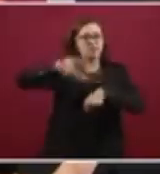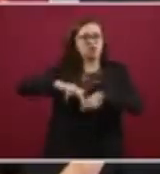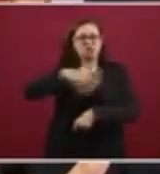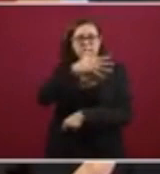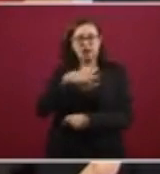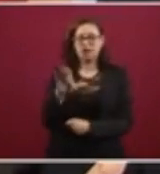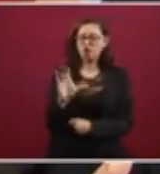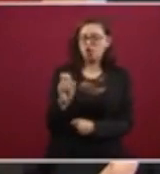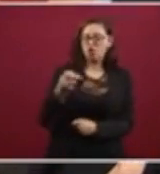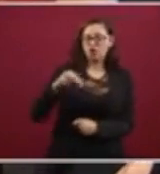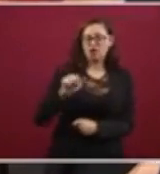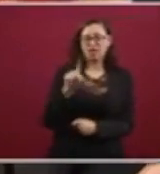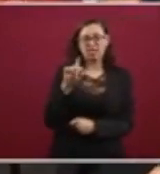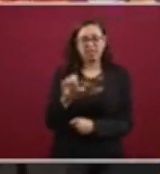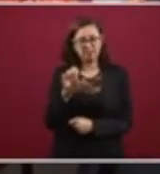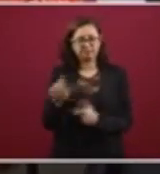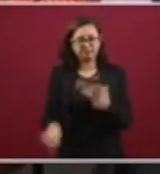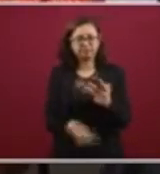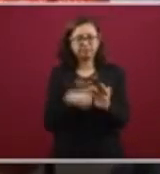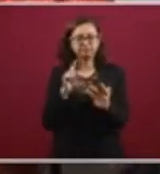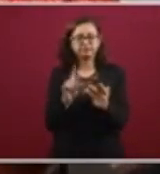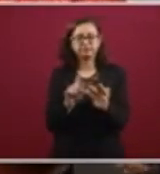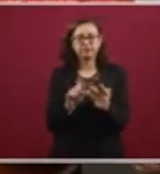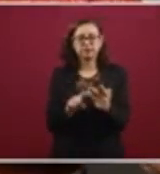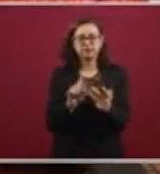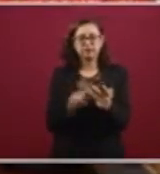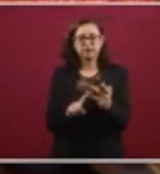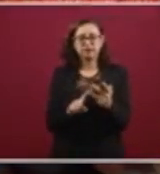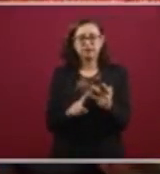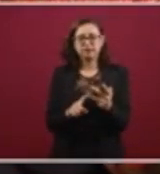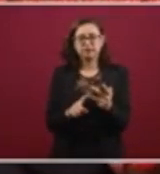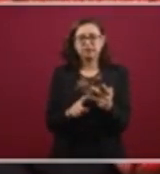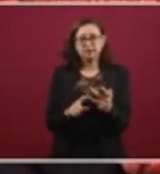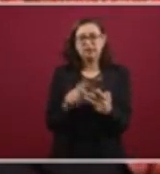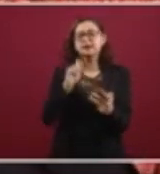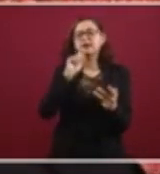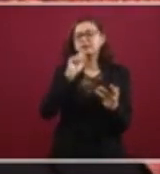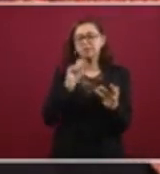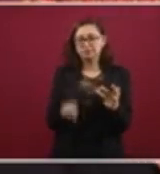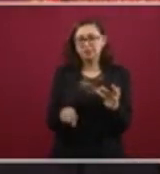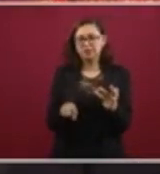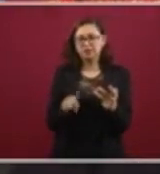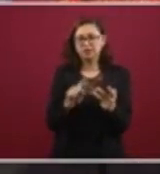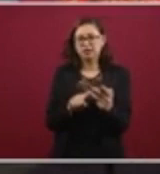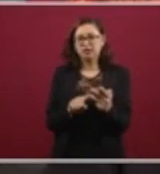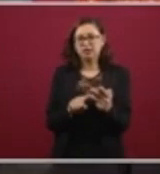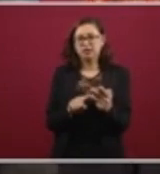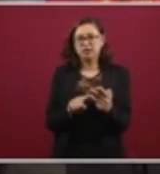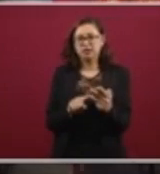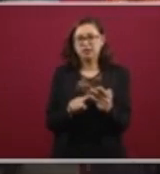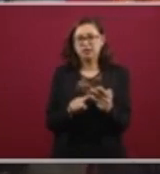y también para tratar el primer tema